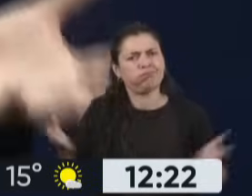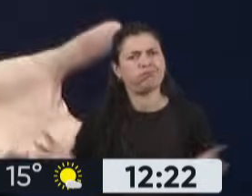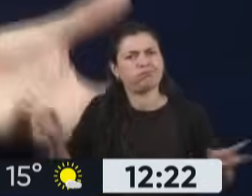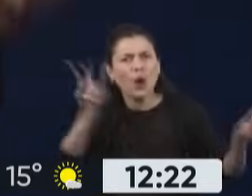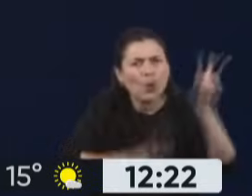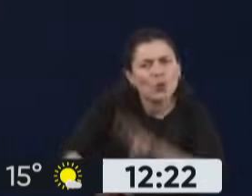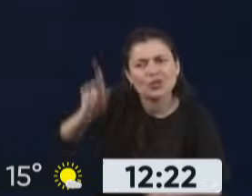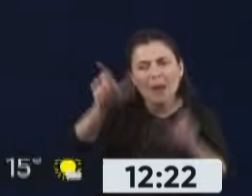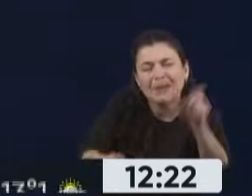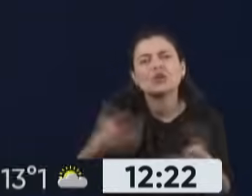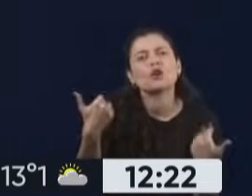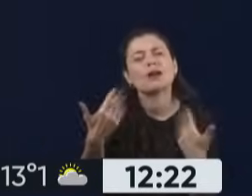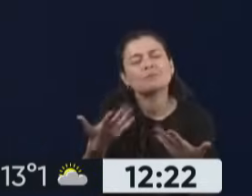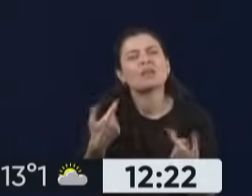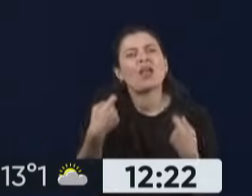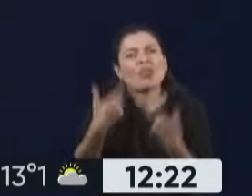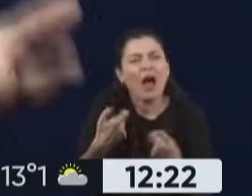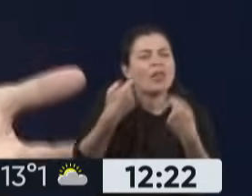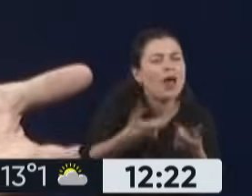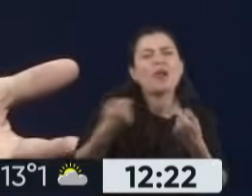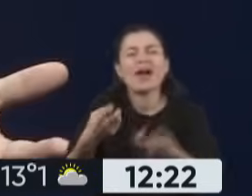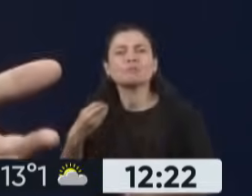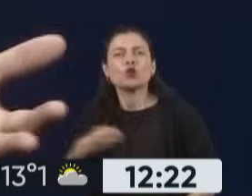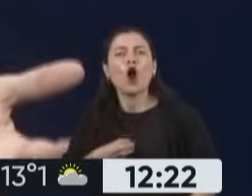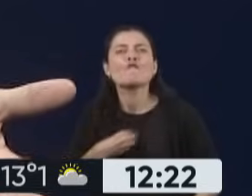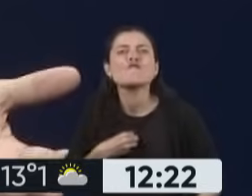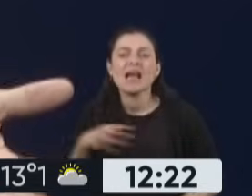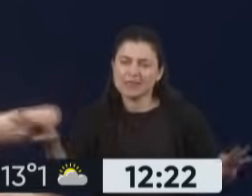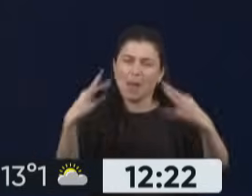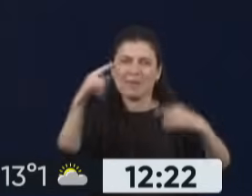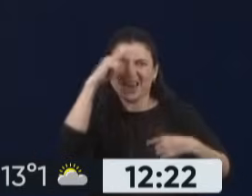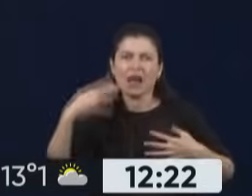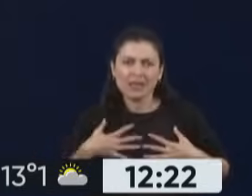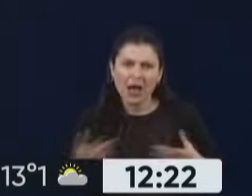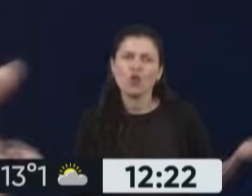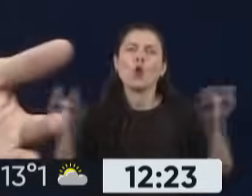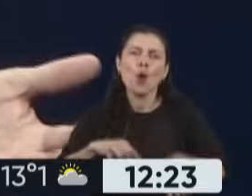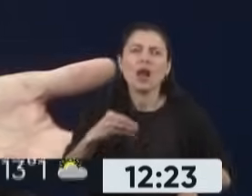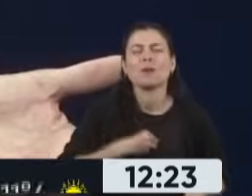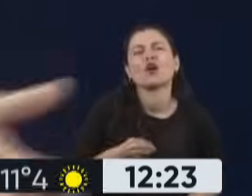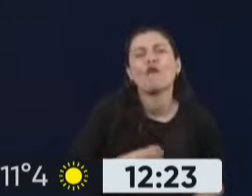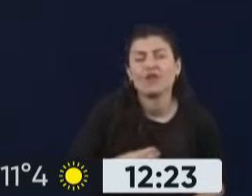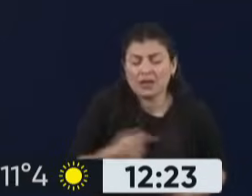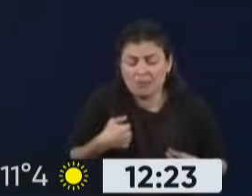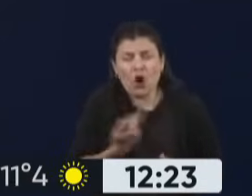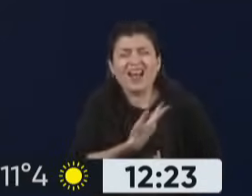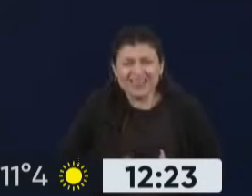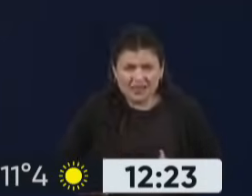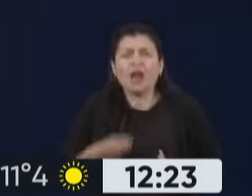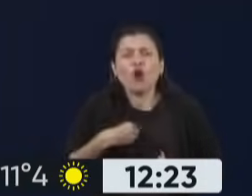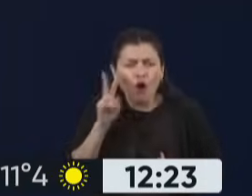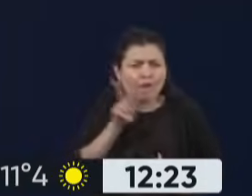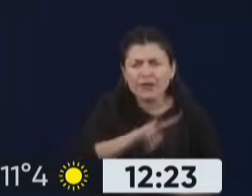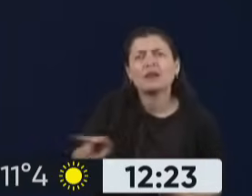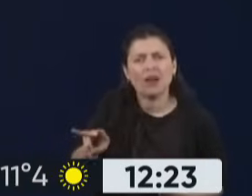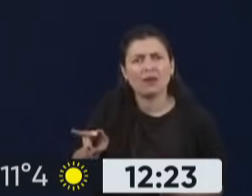que la gente puede confiar en nosotros, porque nosotros estamos confiando en la gente. para más adelante va a ser